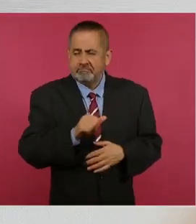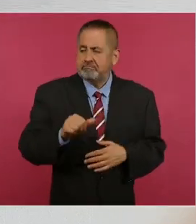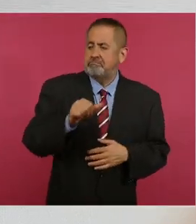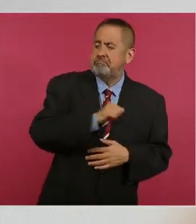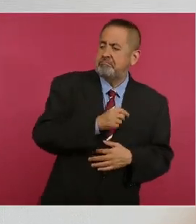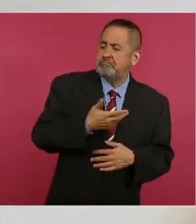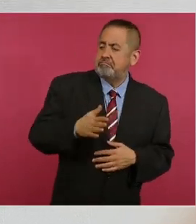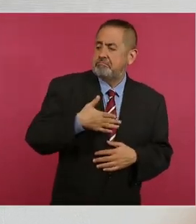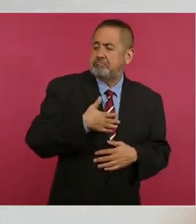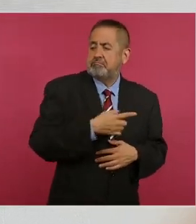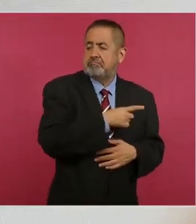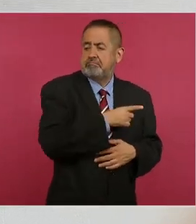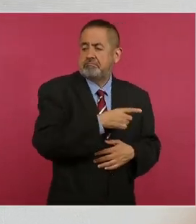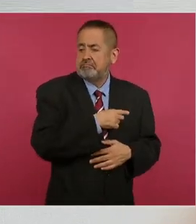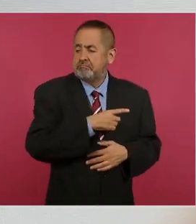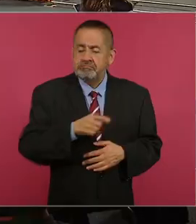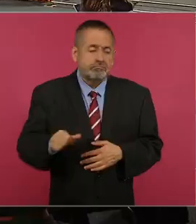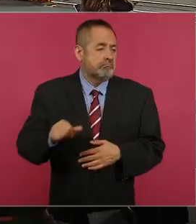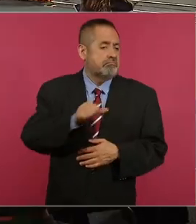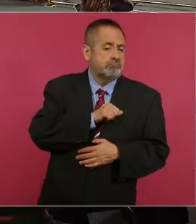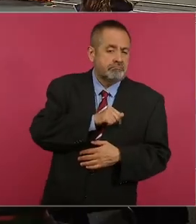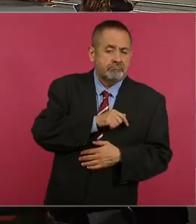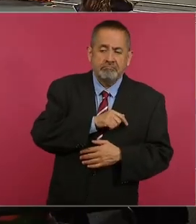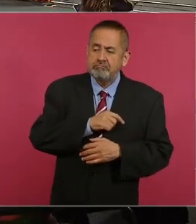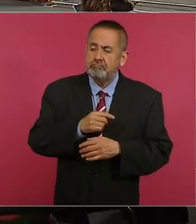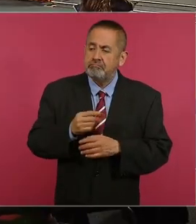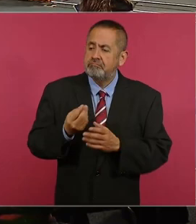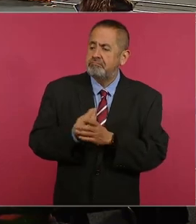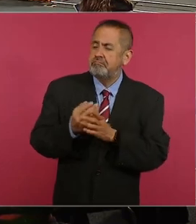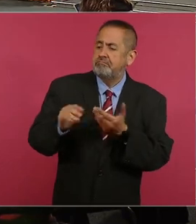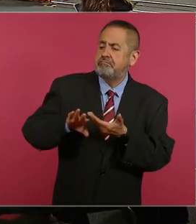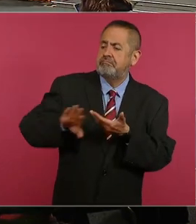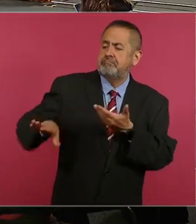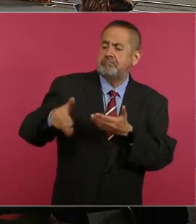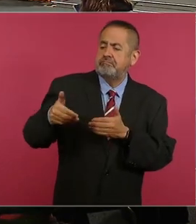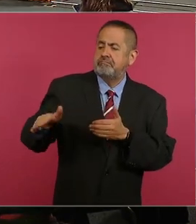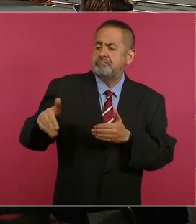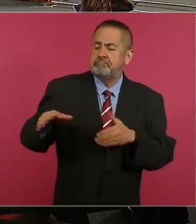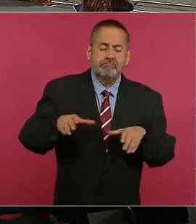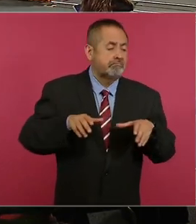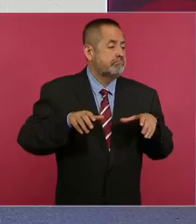individualistas, egoístas, clasistas, racistas.